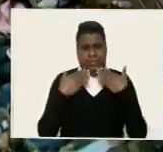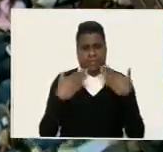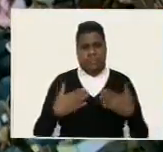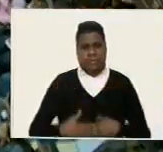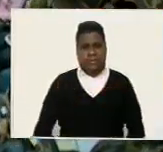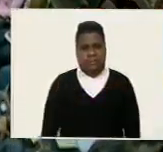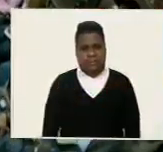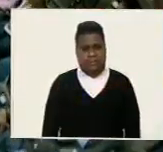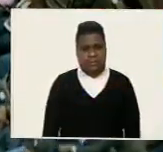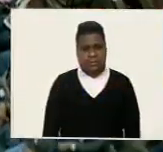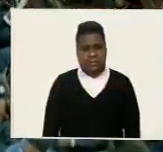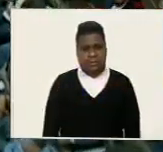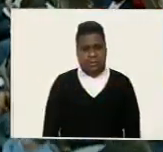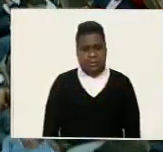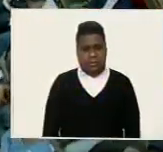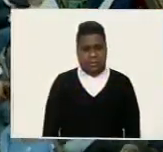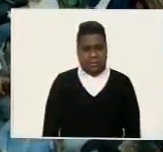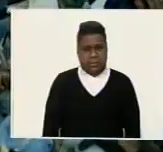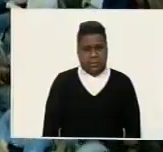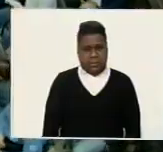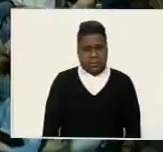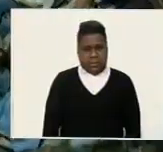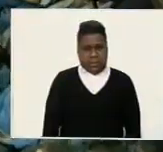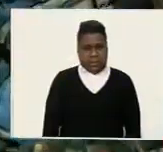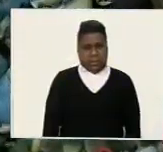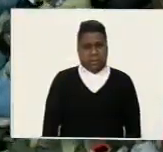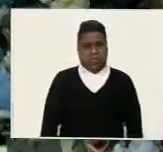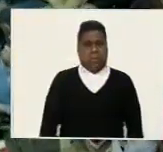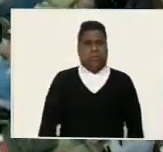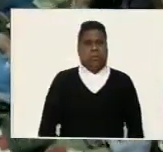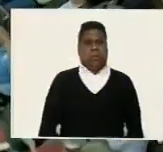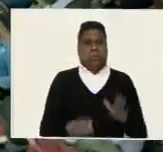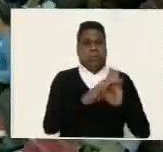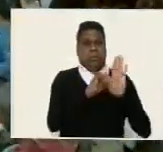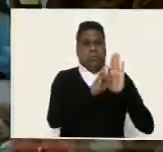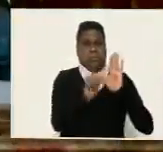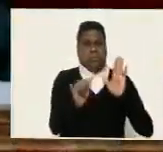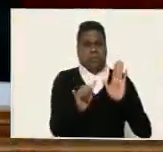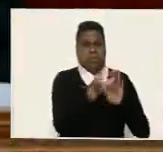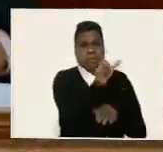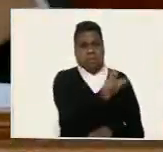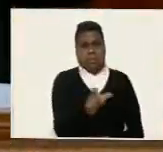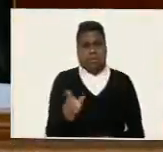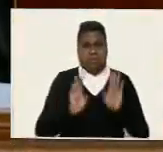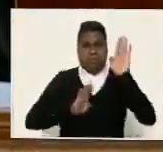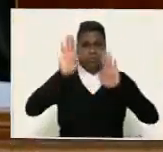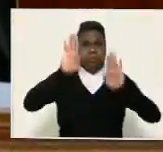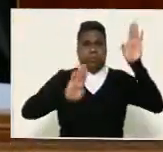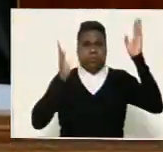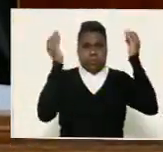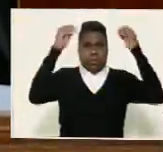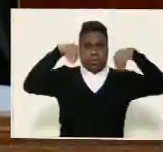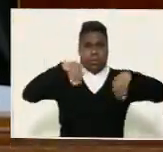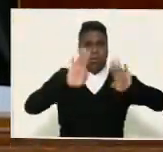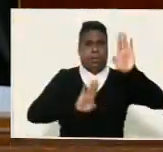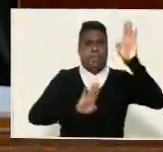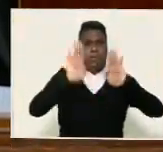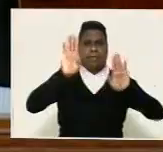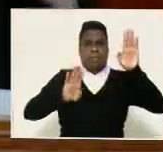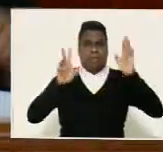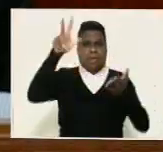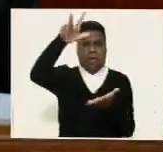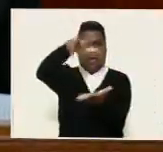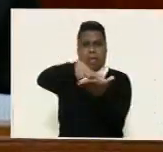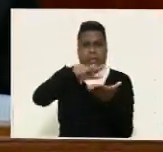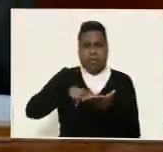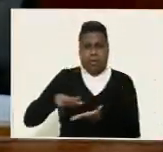Caroli. Las constituyentes y los constituyentes que estén de acuerdo con la propuesta presentada, hacerlo con la señora de costumbre, aprobado.